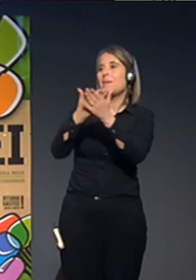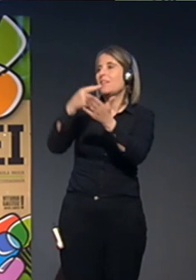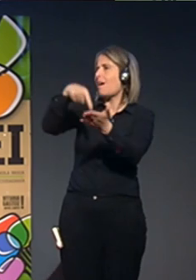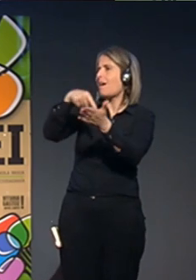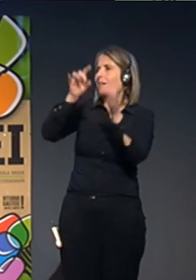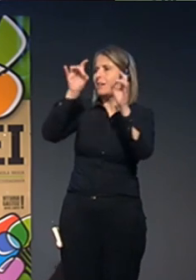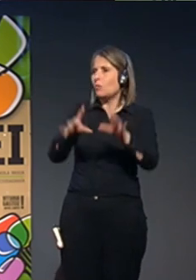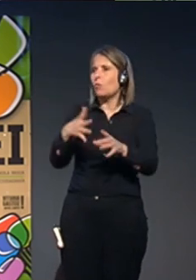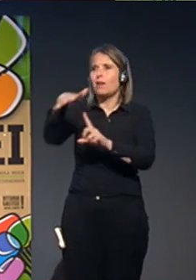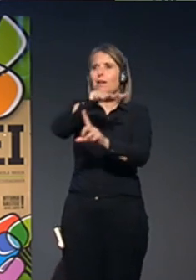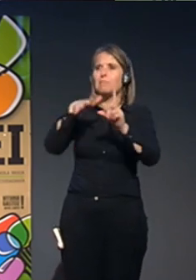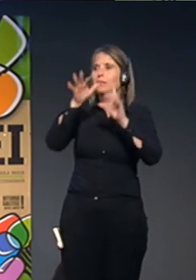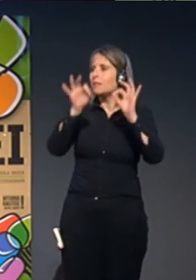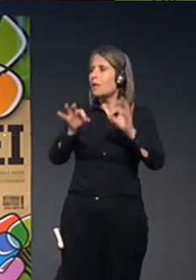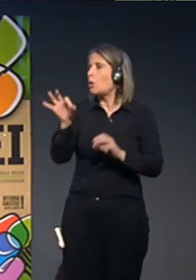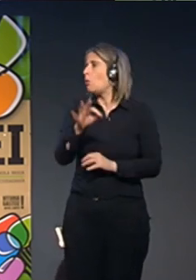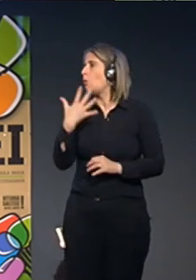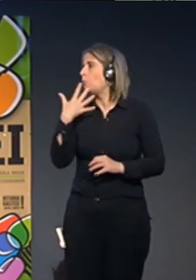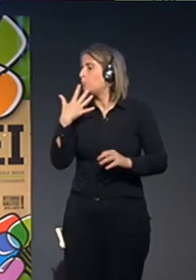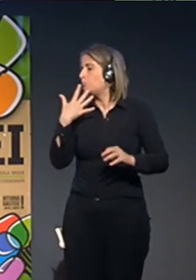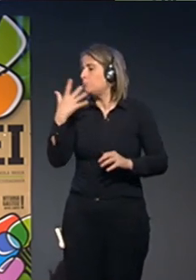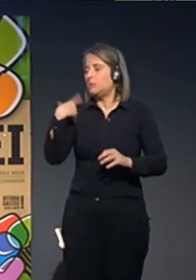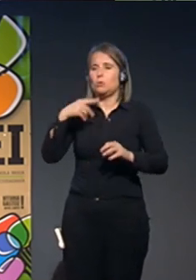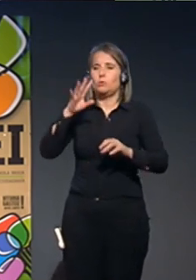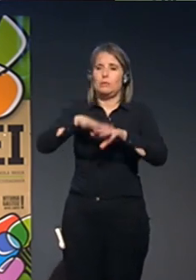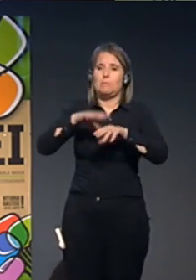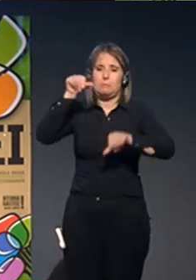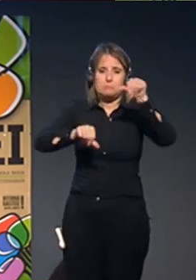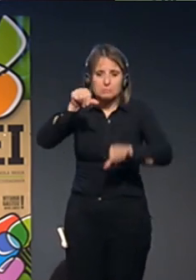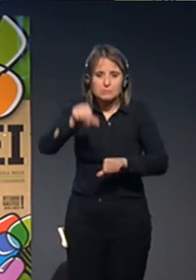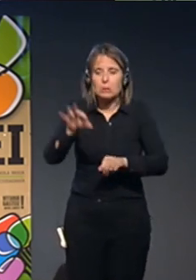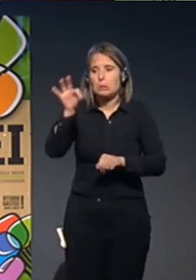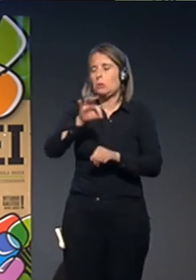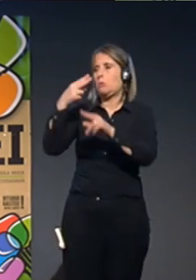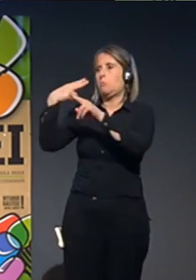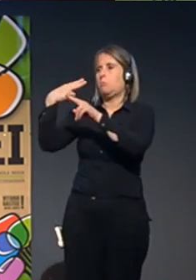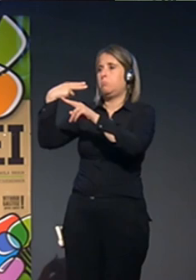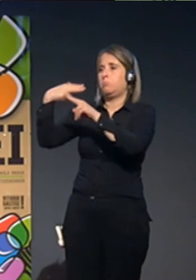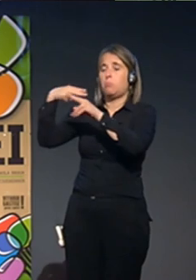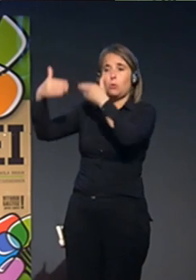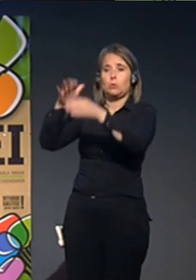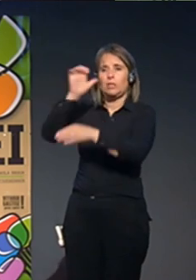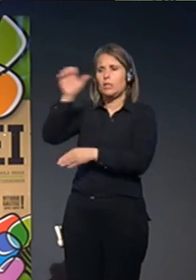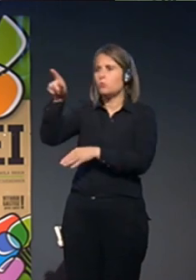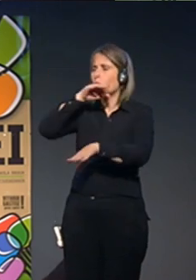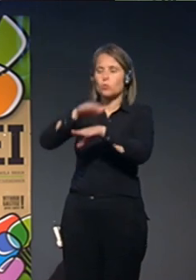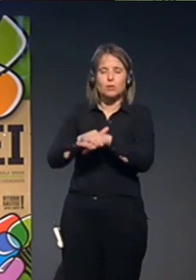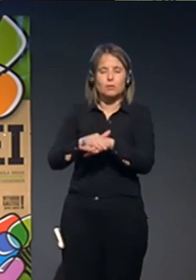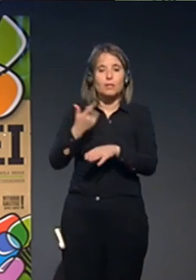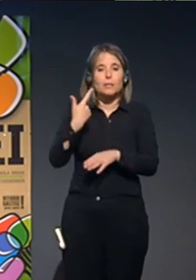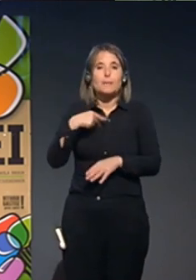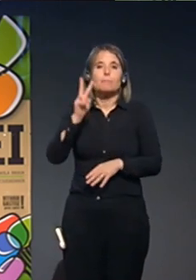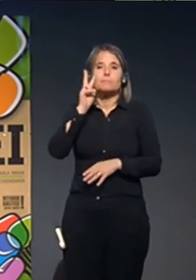exigencias ambientales o o de pesticidas por ejemplo que a los agricultores europeos que eso no se cumpla y lo que estoy